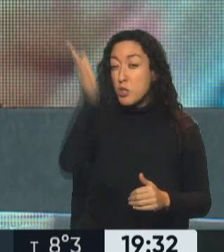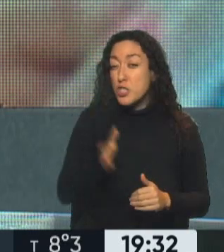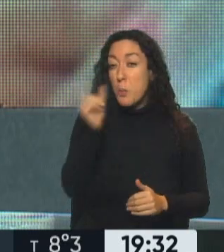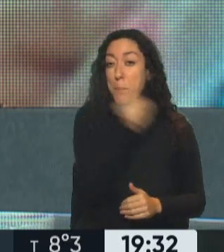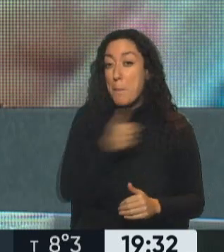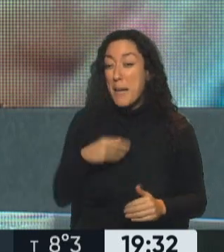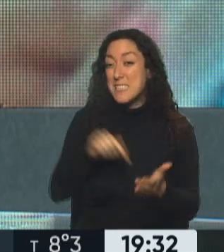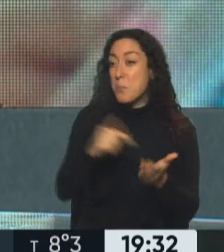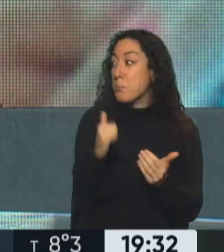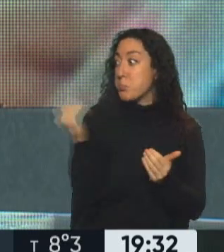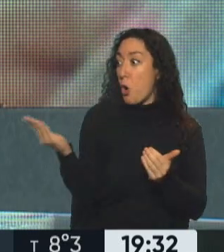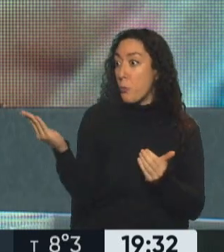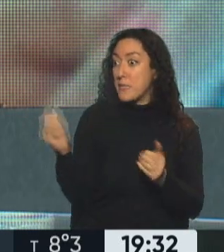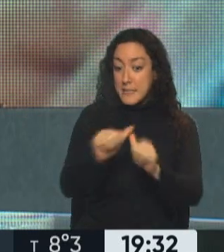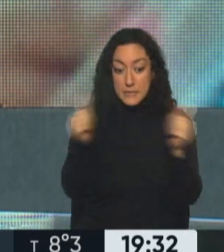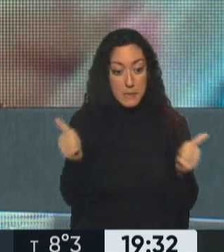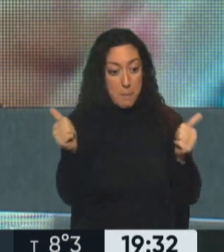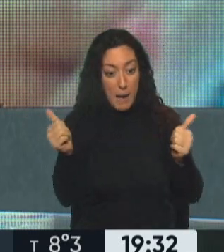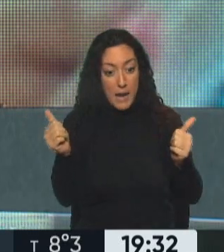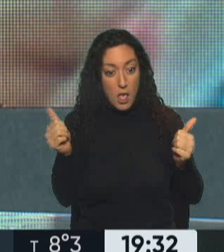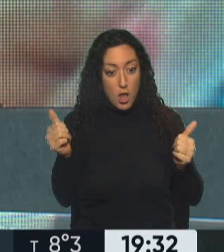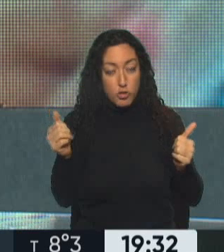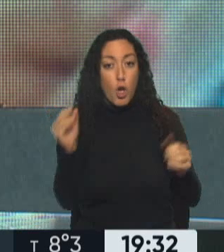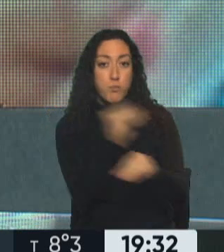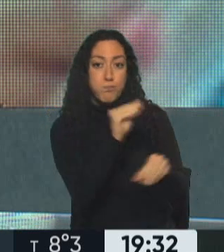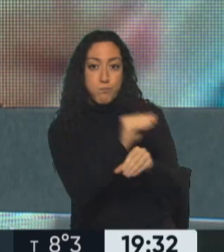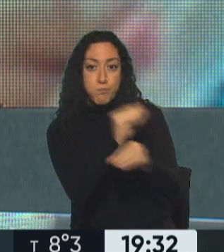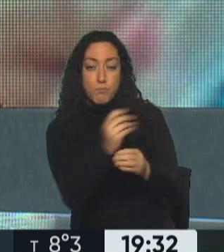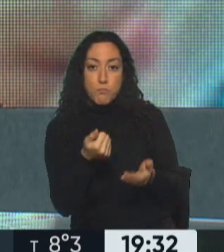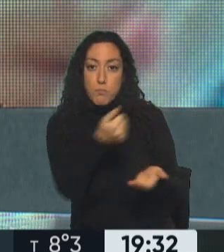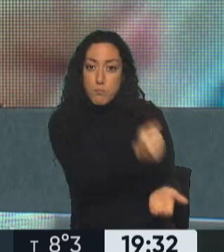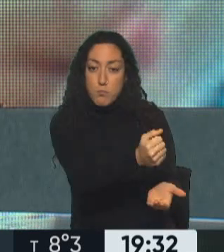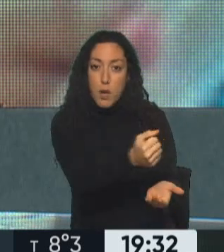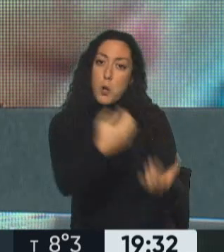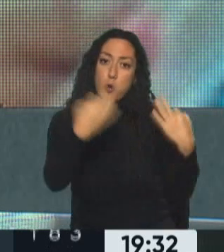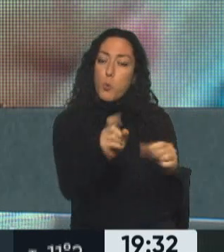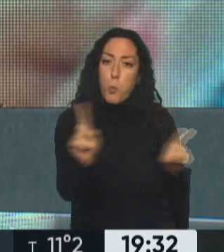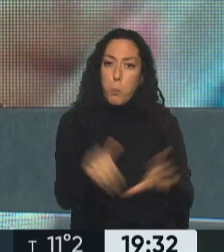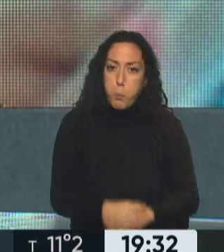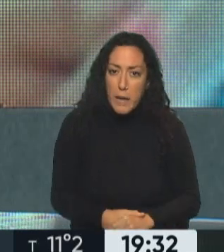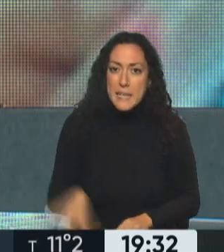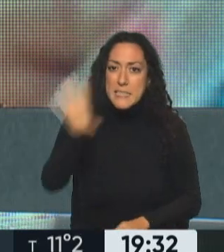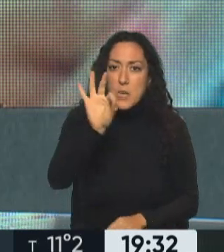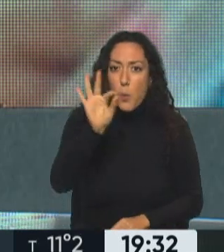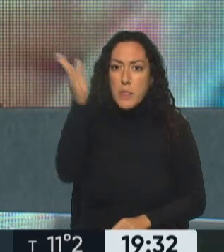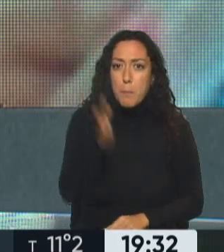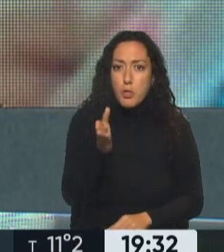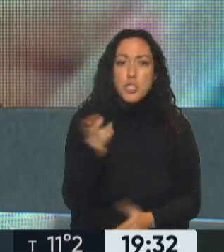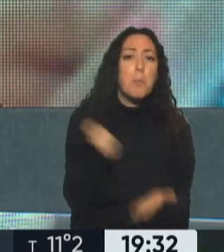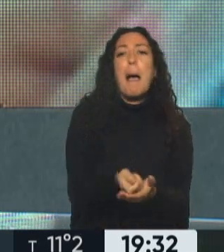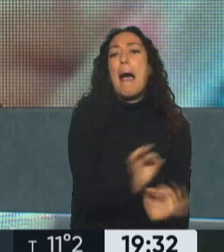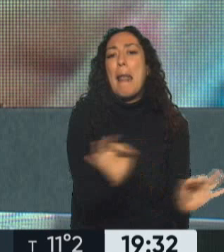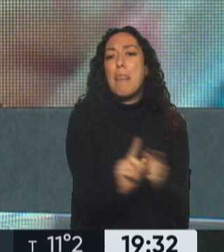padres en la provincia incumplen con las responsabilidades económicas. El 50%, un poquito más, no